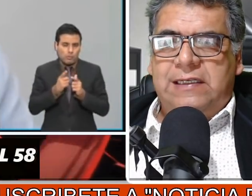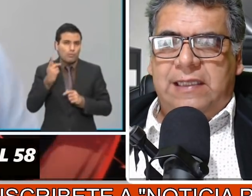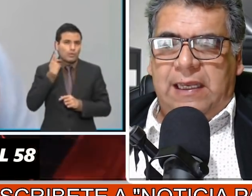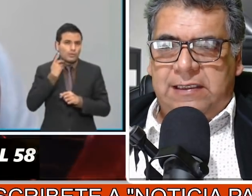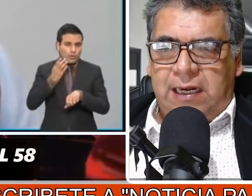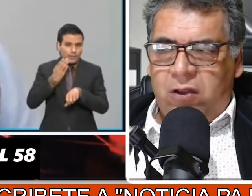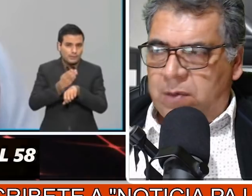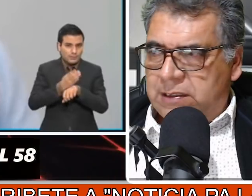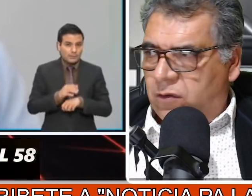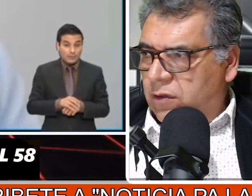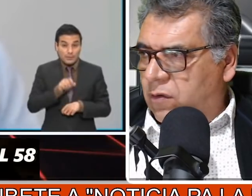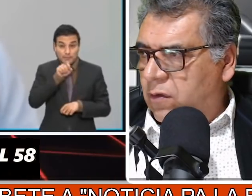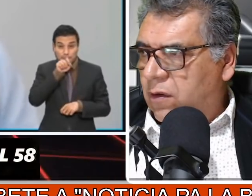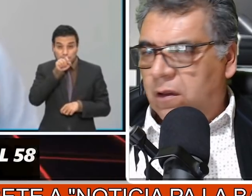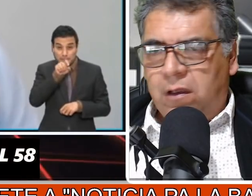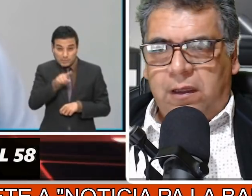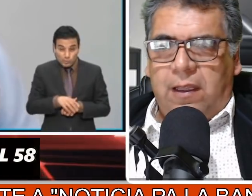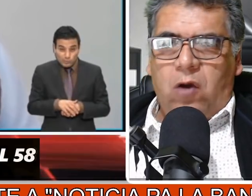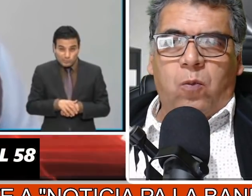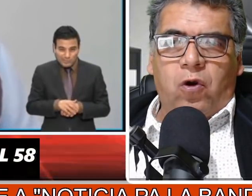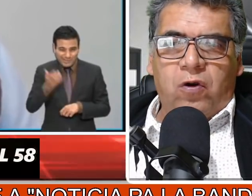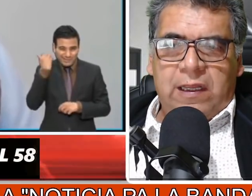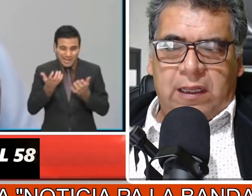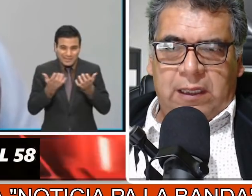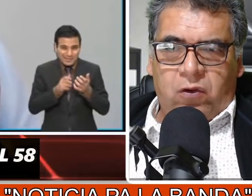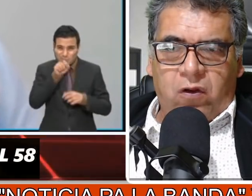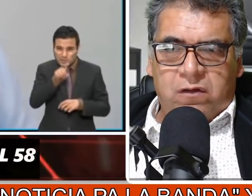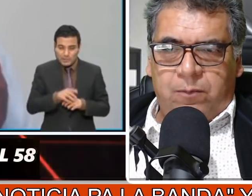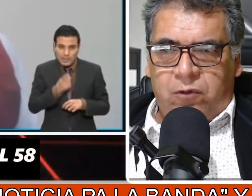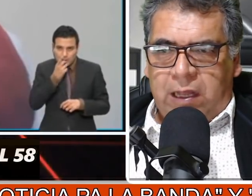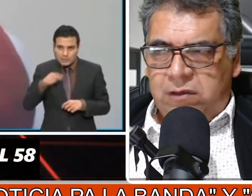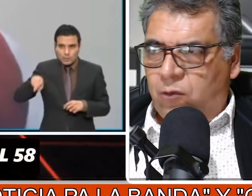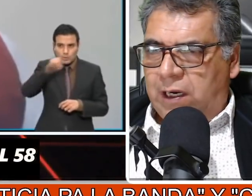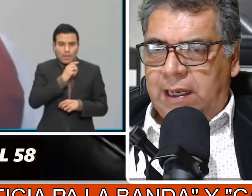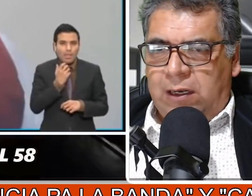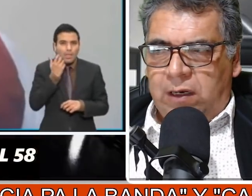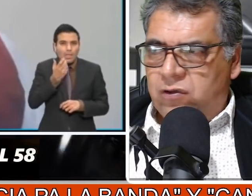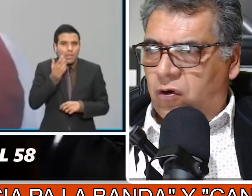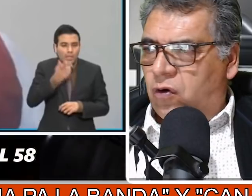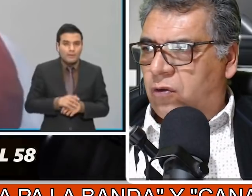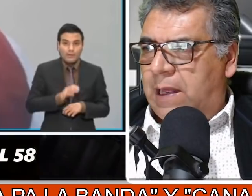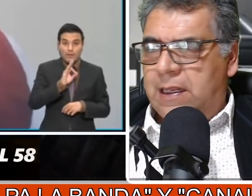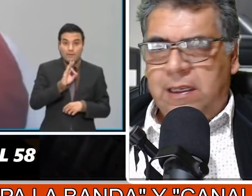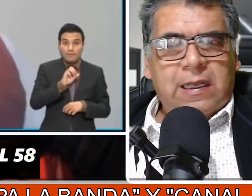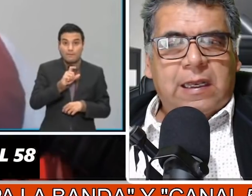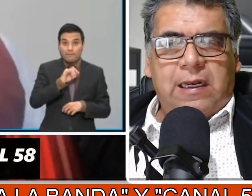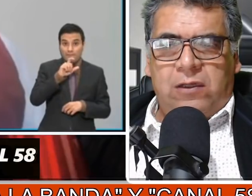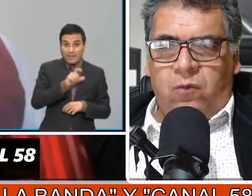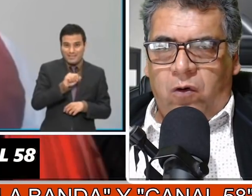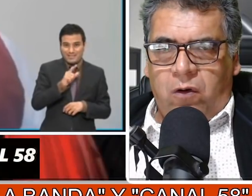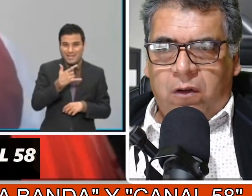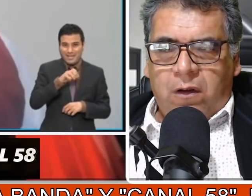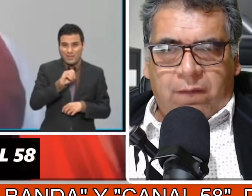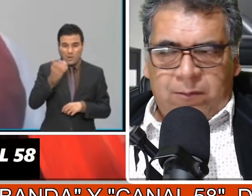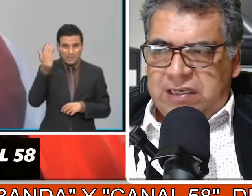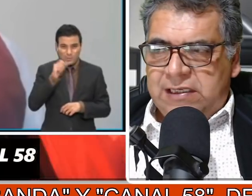candidaturas de Salgado Macedonio, de Raúl Morón y de todos los diputados de Morena que Lorenzo Córdoba le